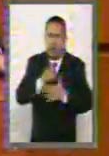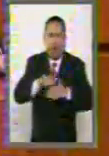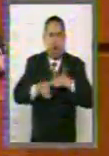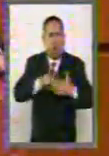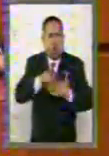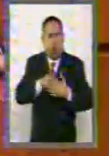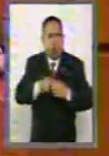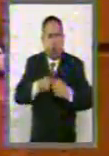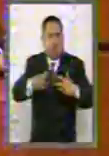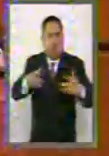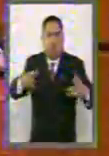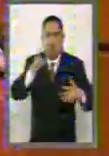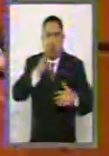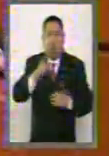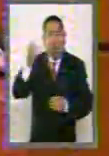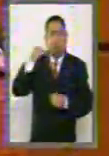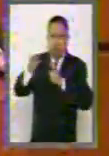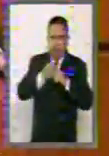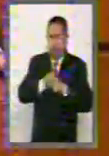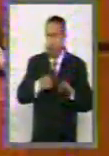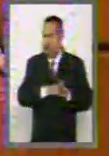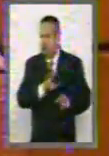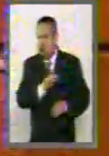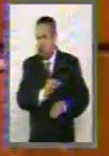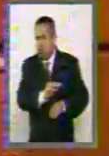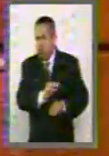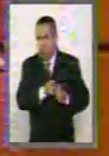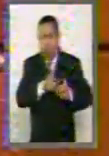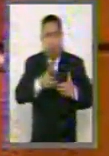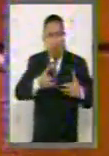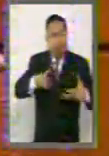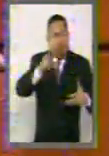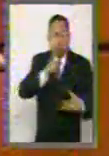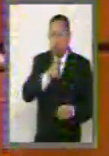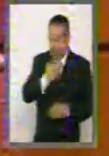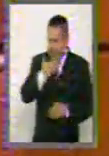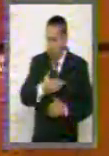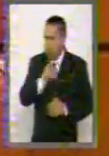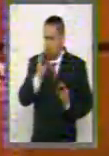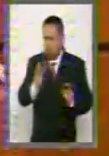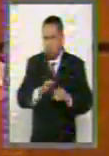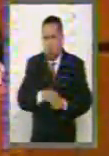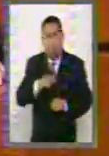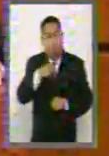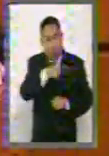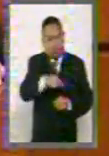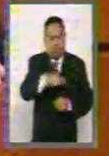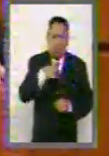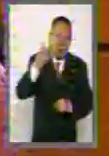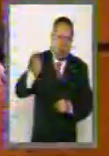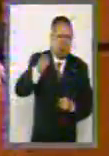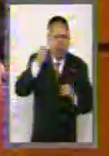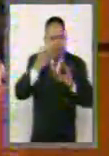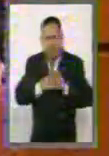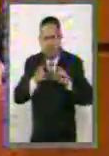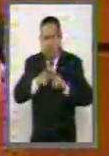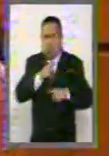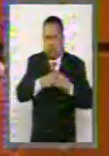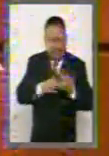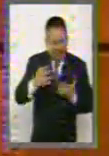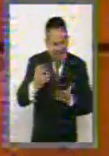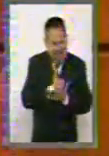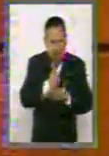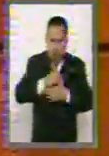años el régimen les negó. Muchas de ustedes fueron a campaña, ganaron en